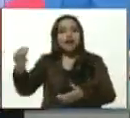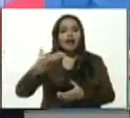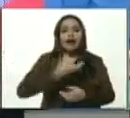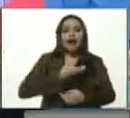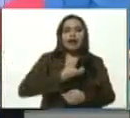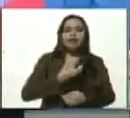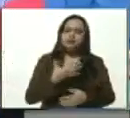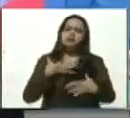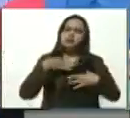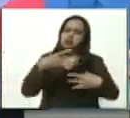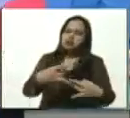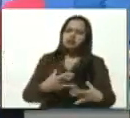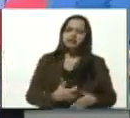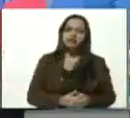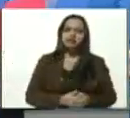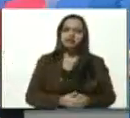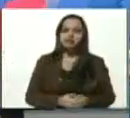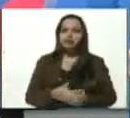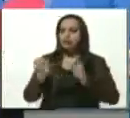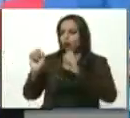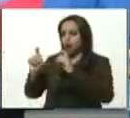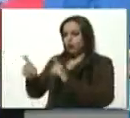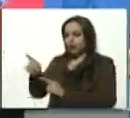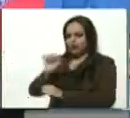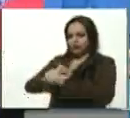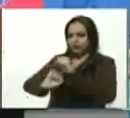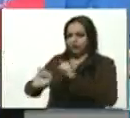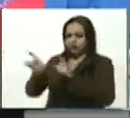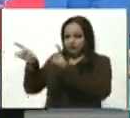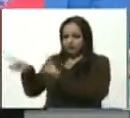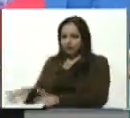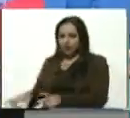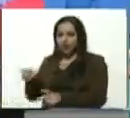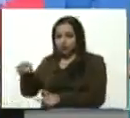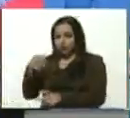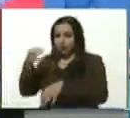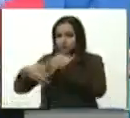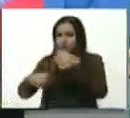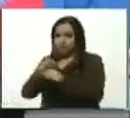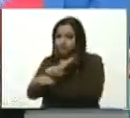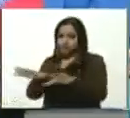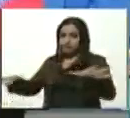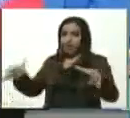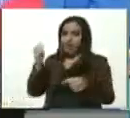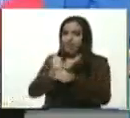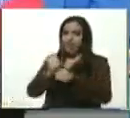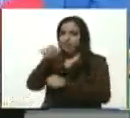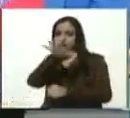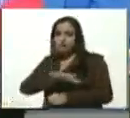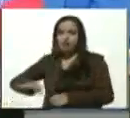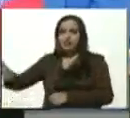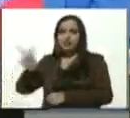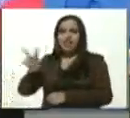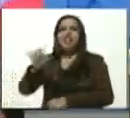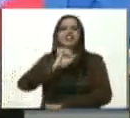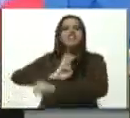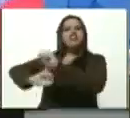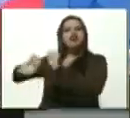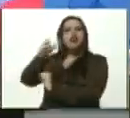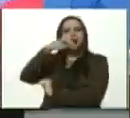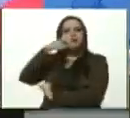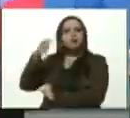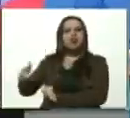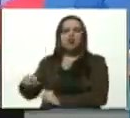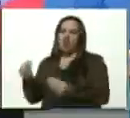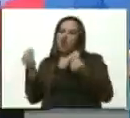bien interesantes. Ahora bien, defensor, usted habla de salas situacionales que van a estar desplegadas en todo el territorio nacional por parte de la Defensoría del Pueblo.